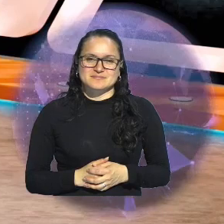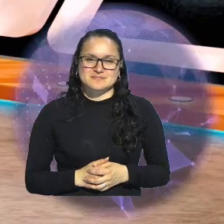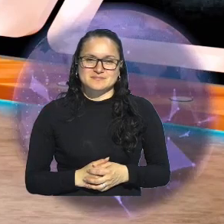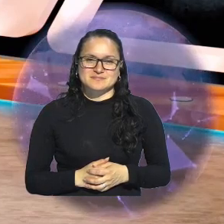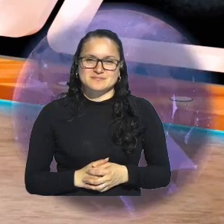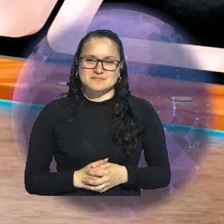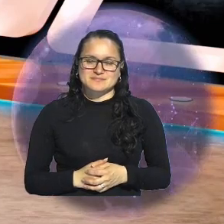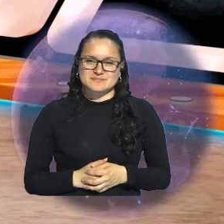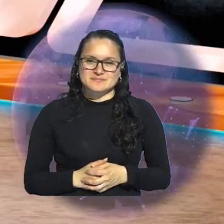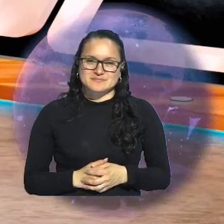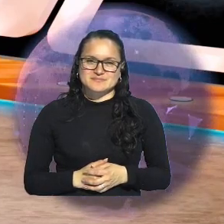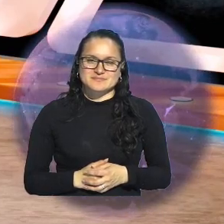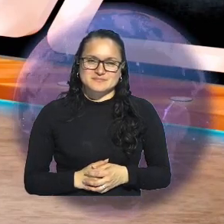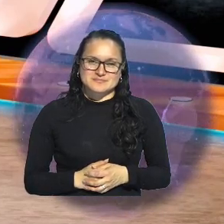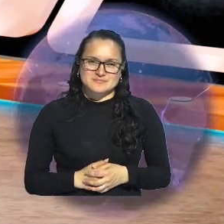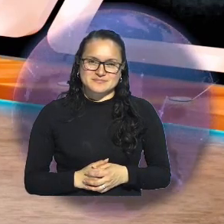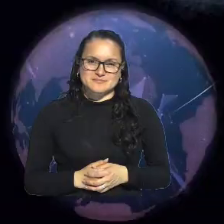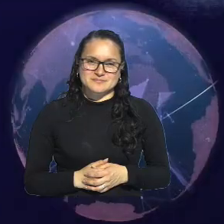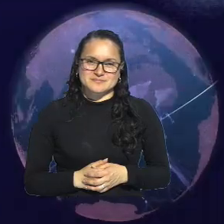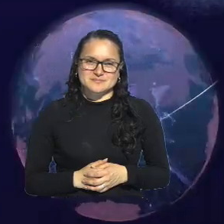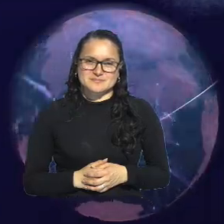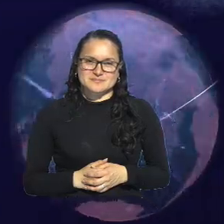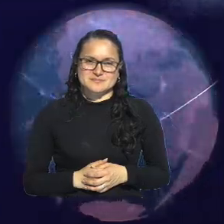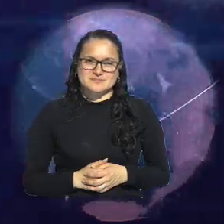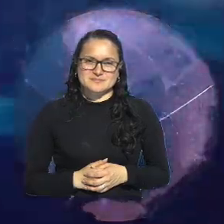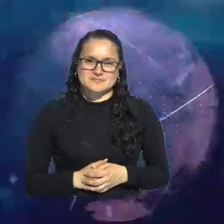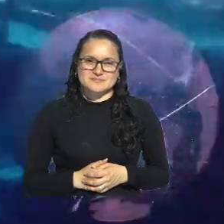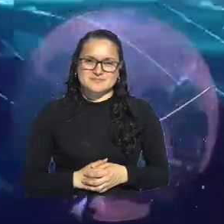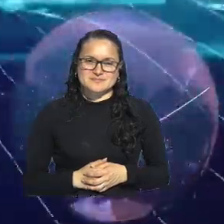col en youtube crc col